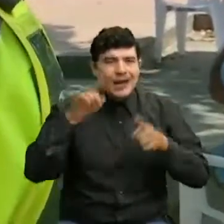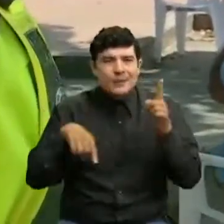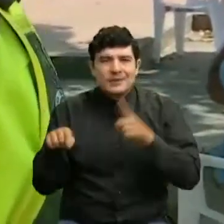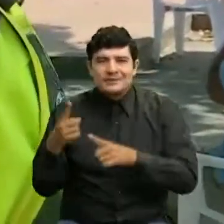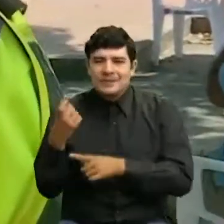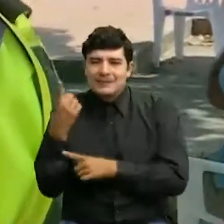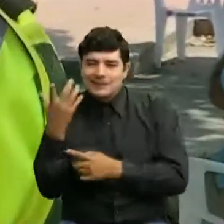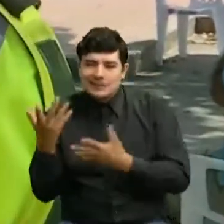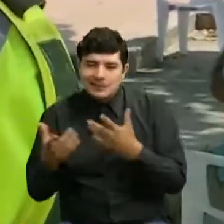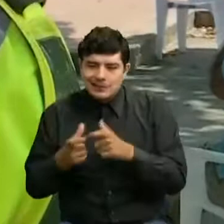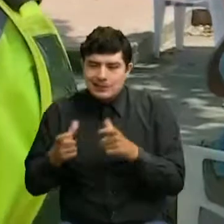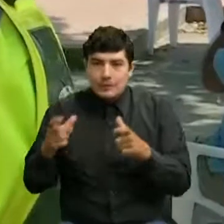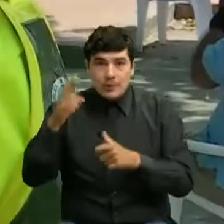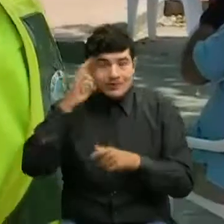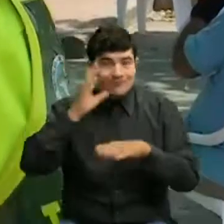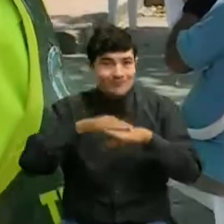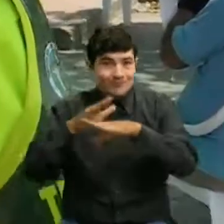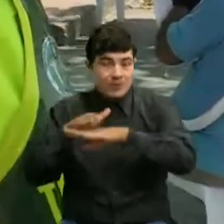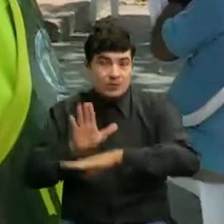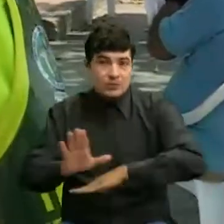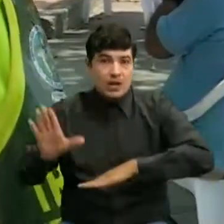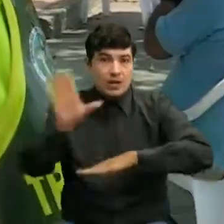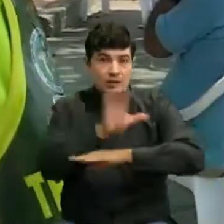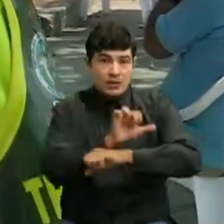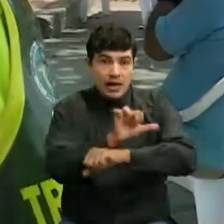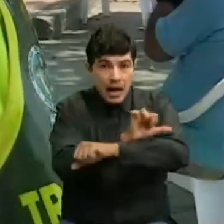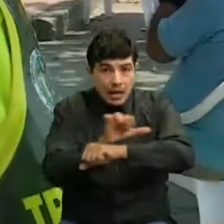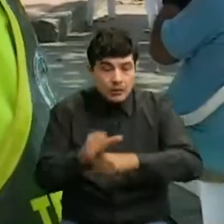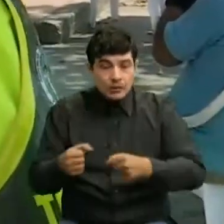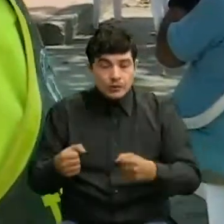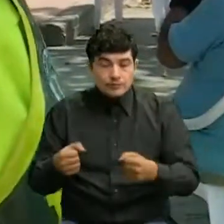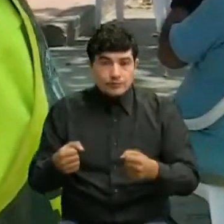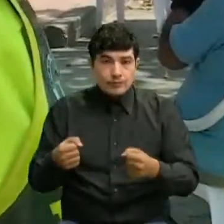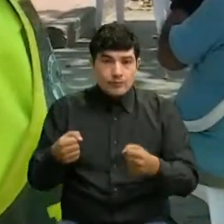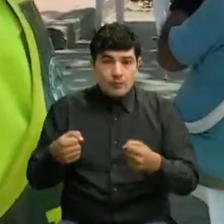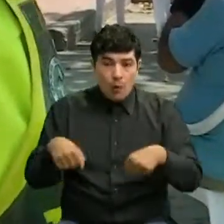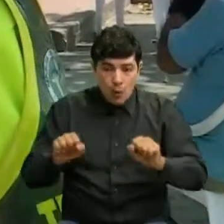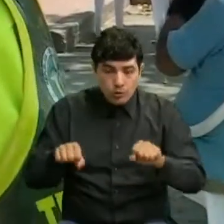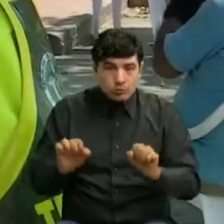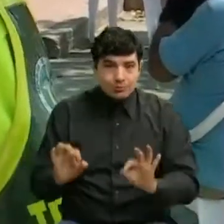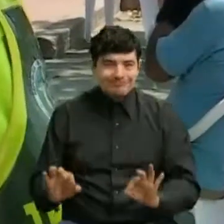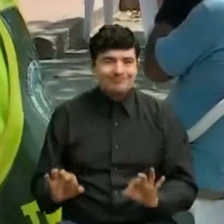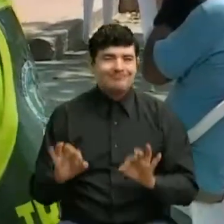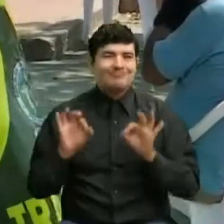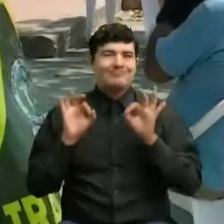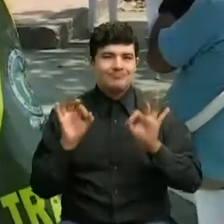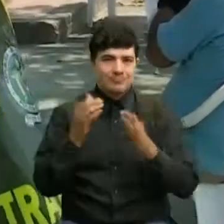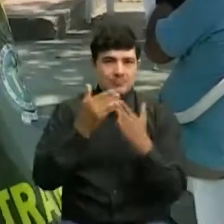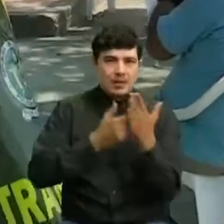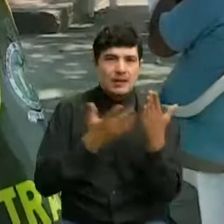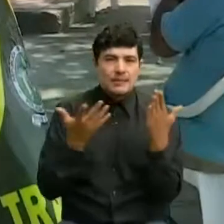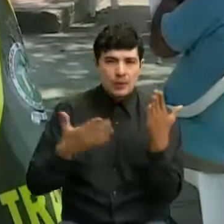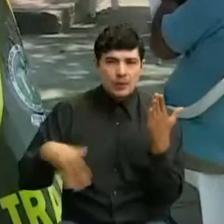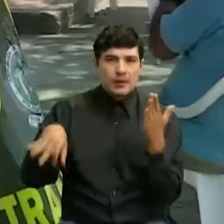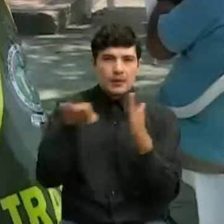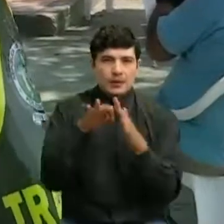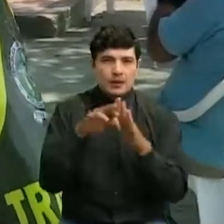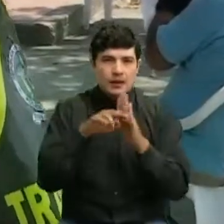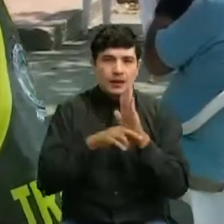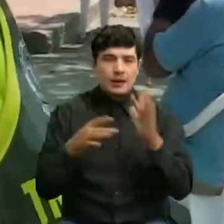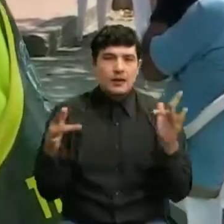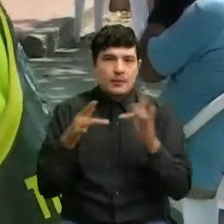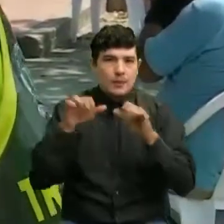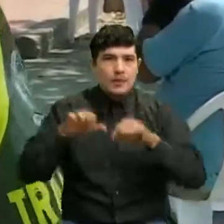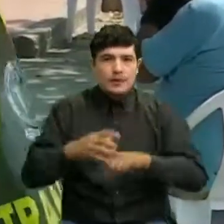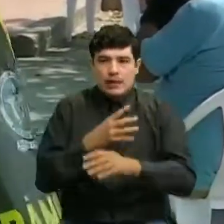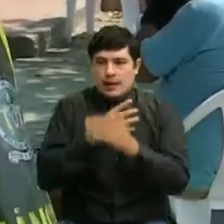que si vamos a conducir un vehículo, lo primero que tengamos al día son este tipo de documentación que es reglamentaria para poder conducir